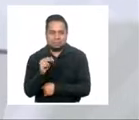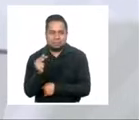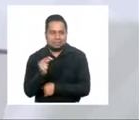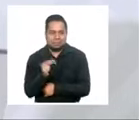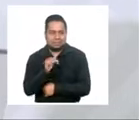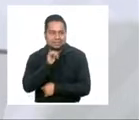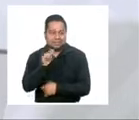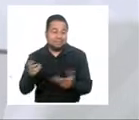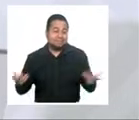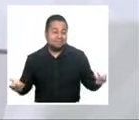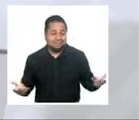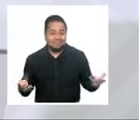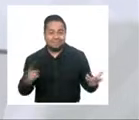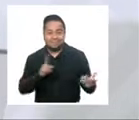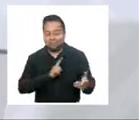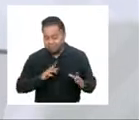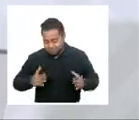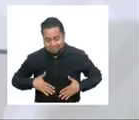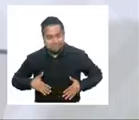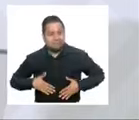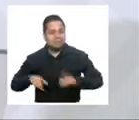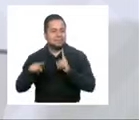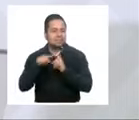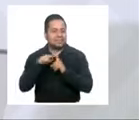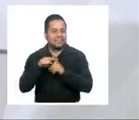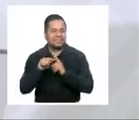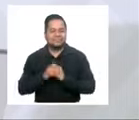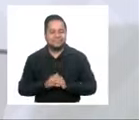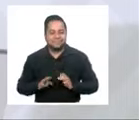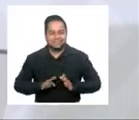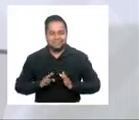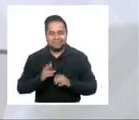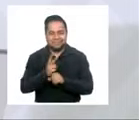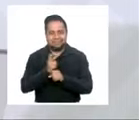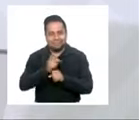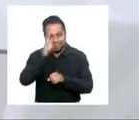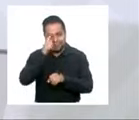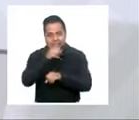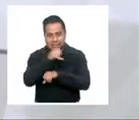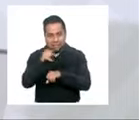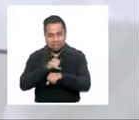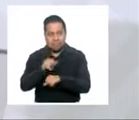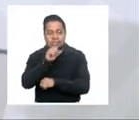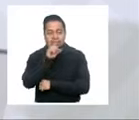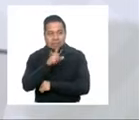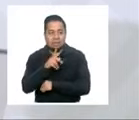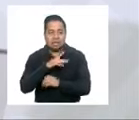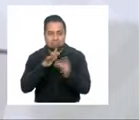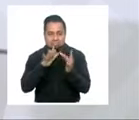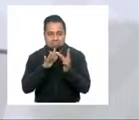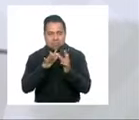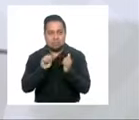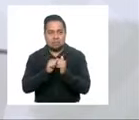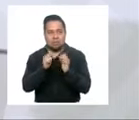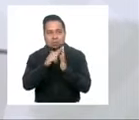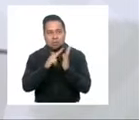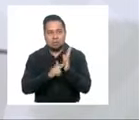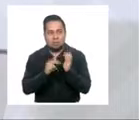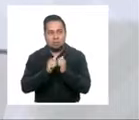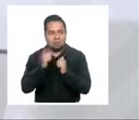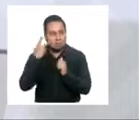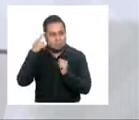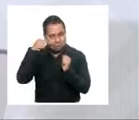nada, solo actitud. Así que los invitamos a Zipolite, y tenemos una conectividad con Huatulco y con